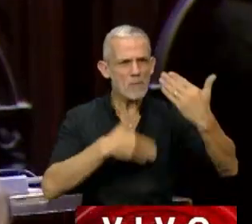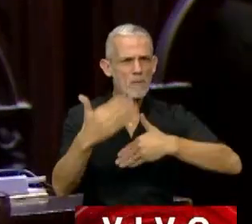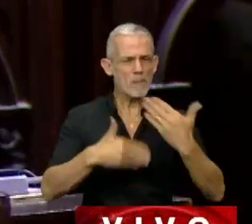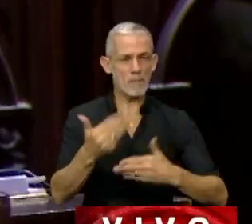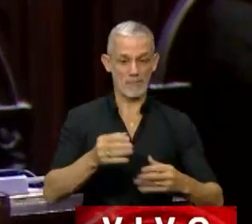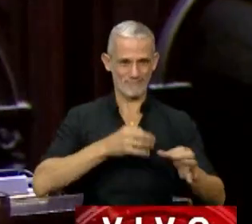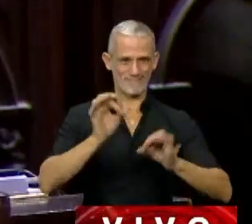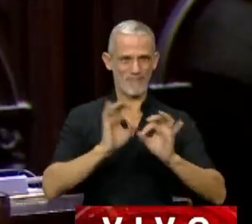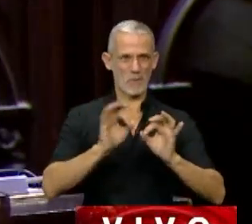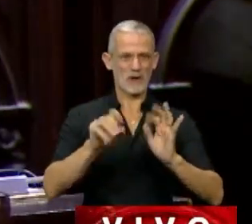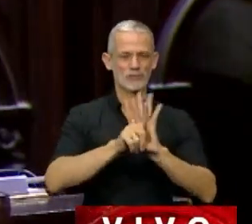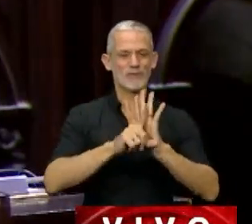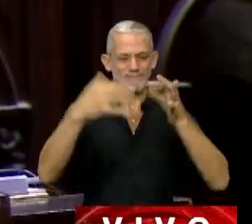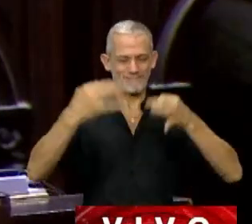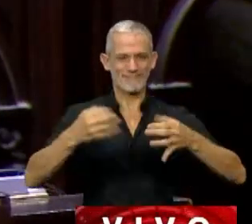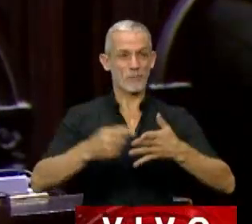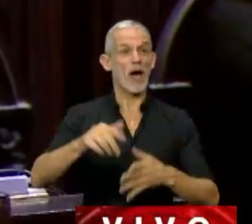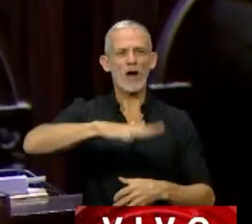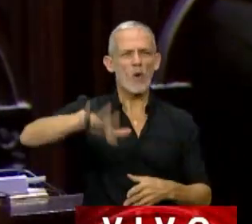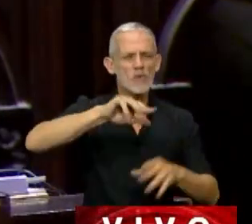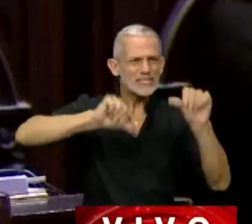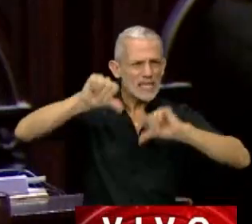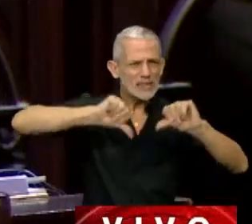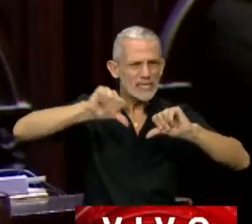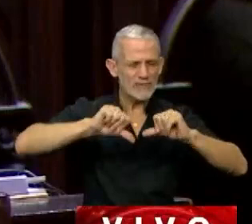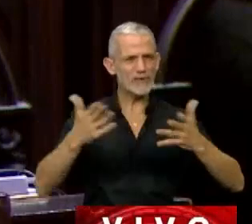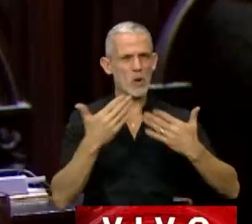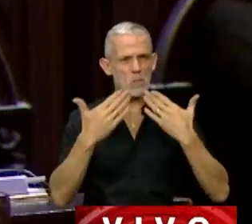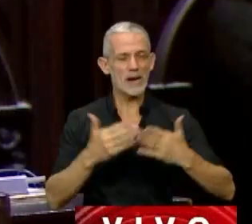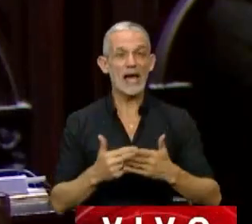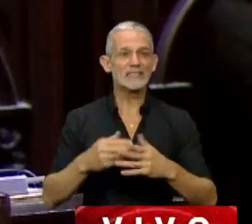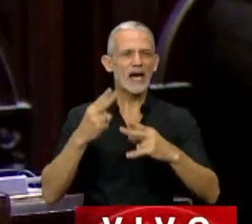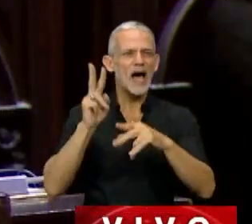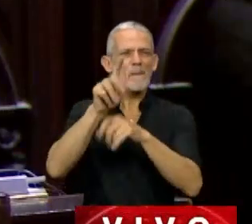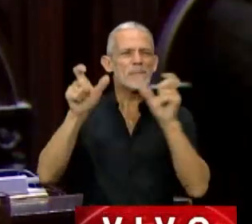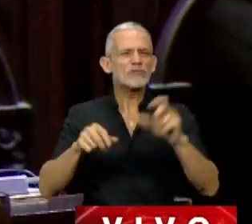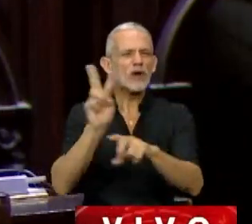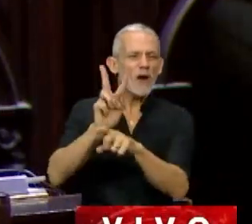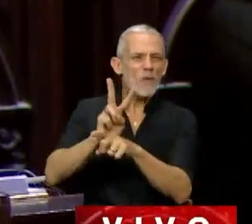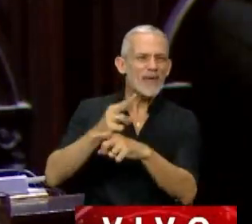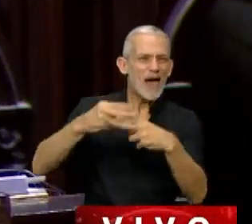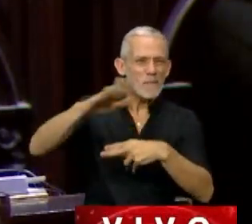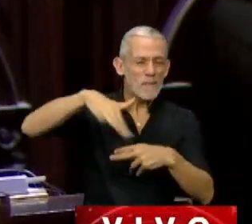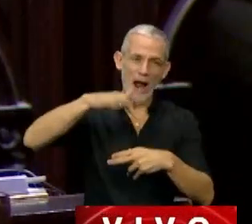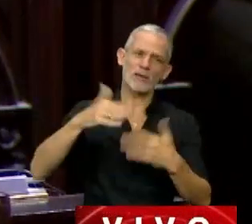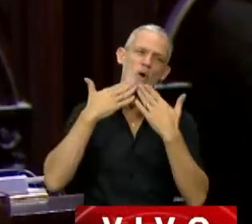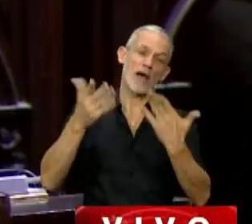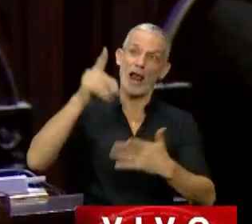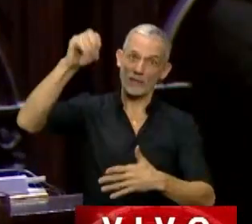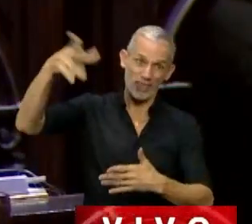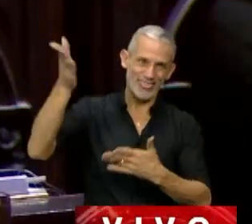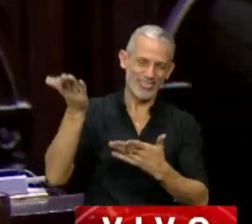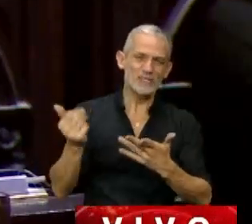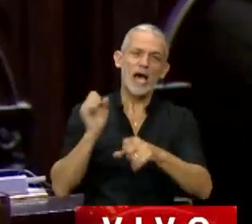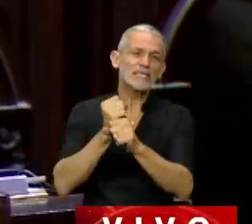sea realmente posible, a la comunidad científica, a los guardaparques que los veo allí, muchas gracias también. Sin su trabajo